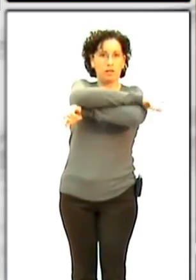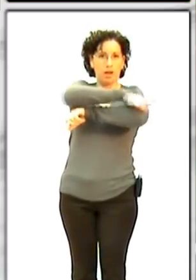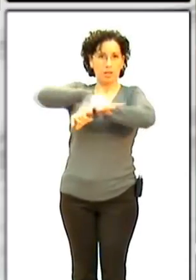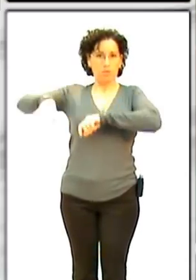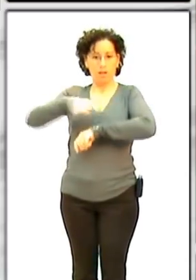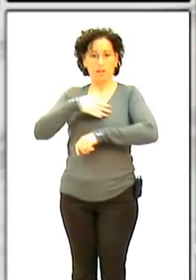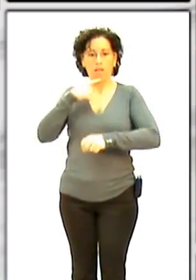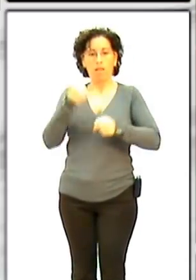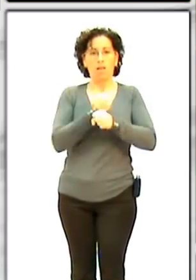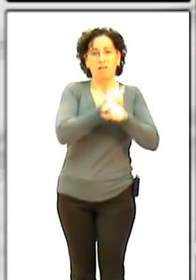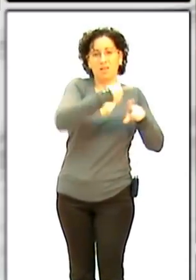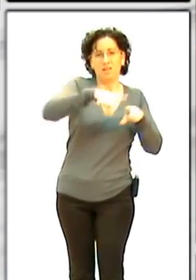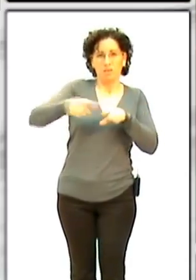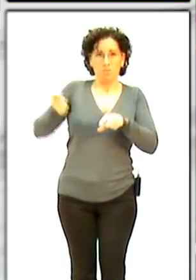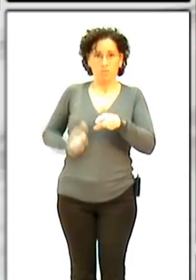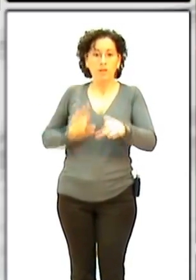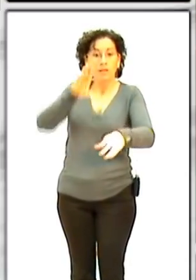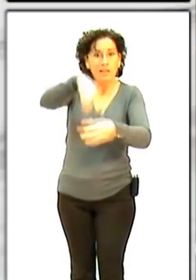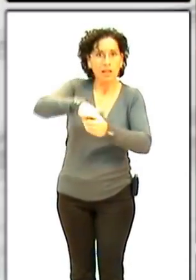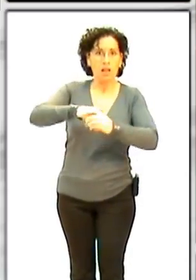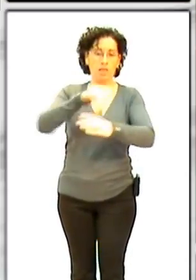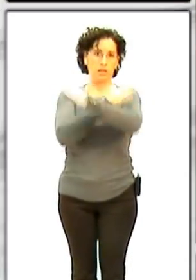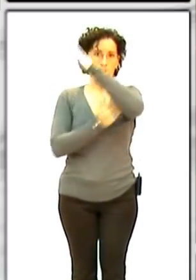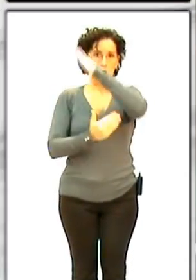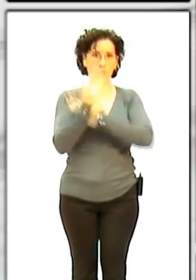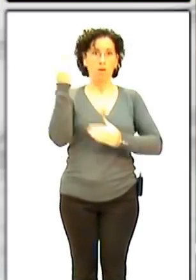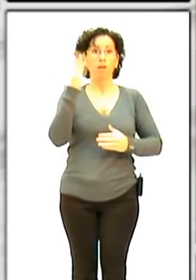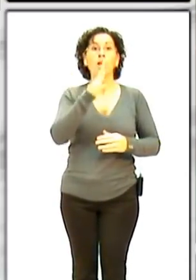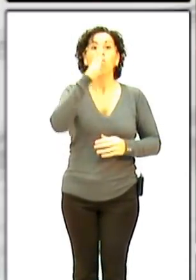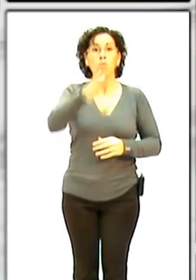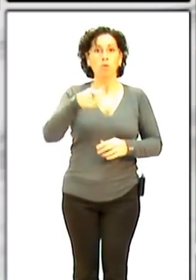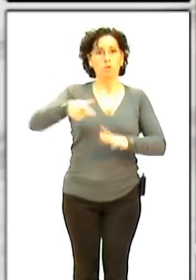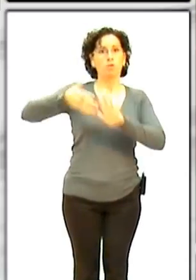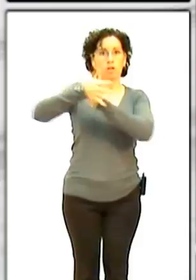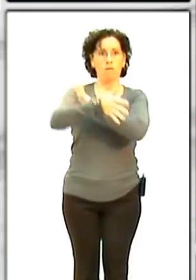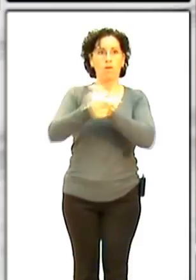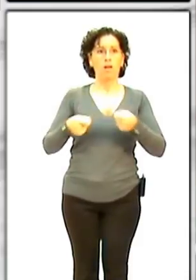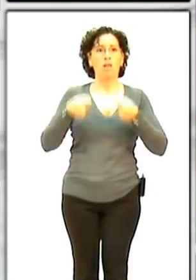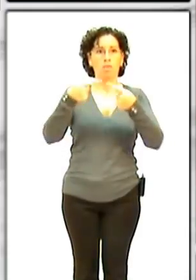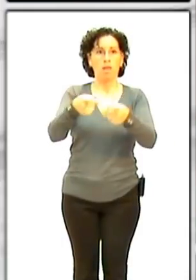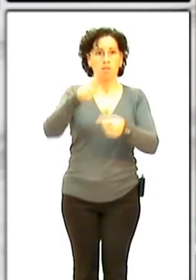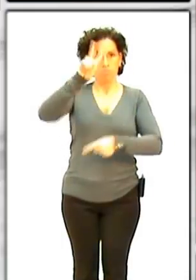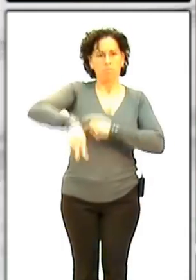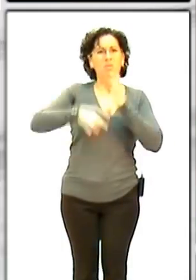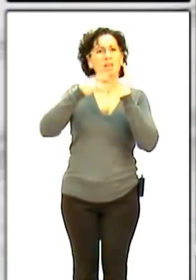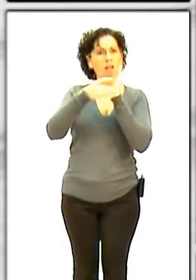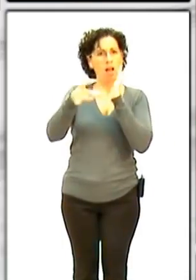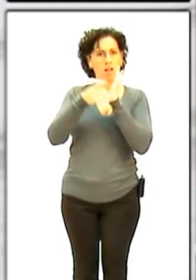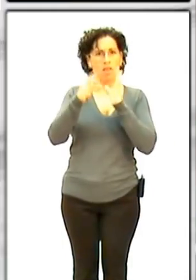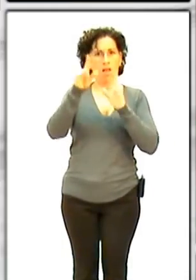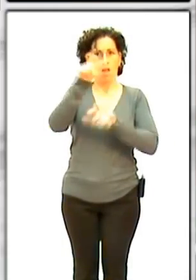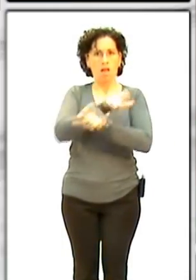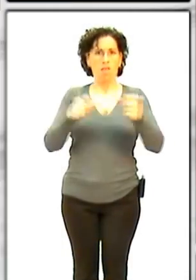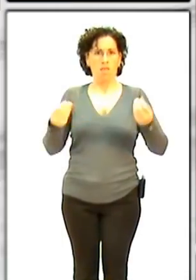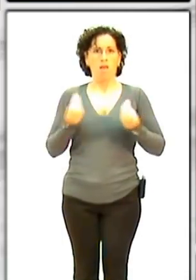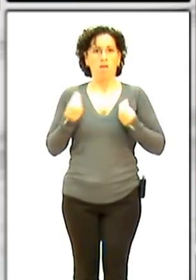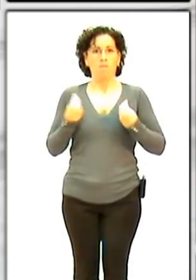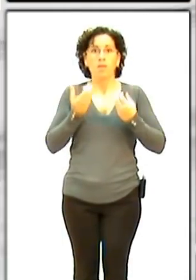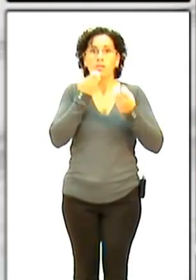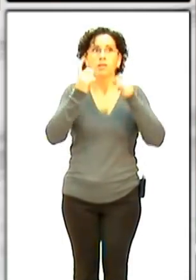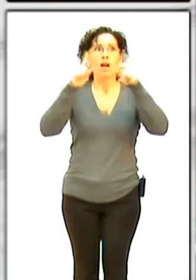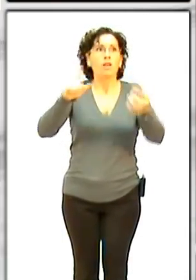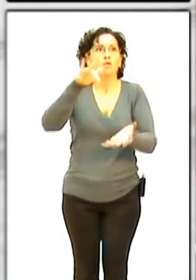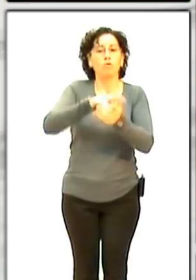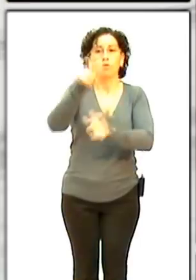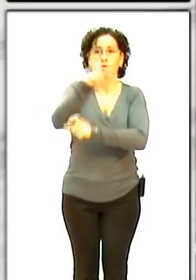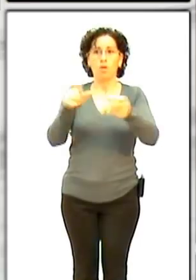de la discapacidad, porque yo creo que aportamos además calidad de vida a las personas que sufren algún tipo de